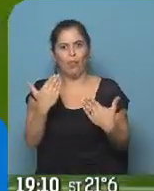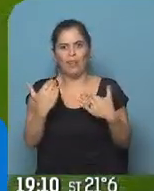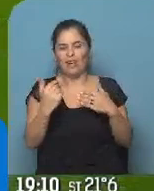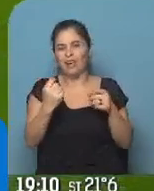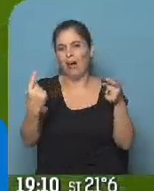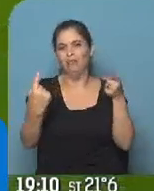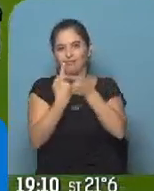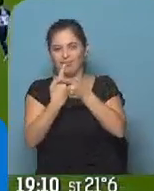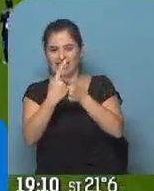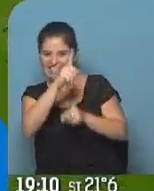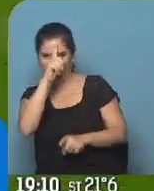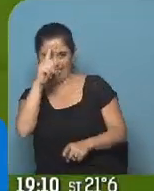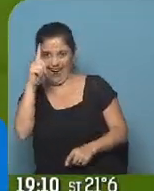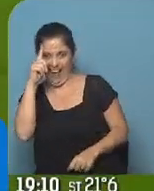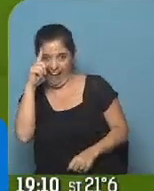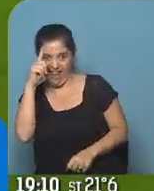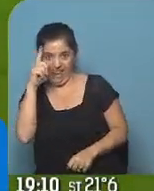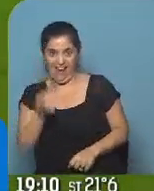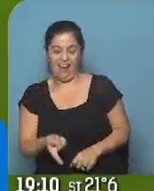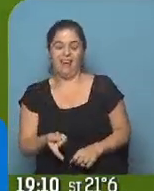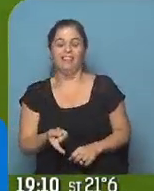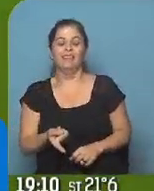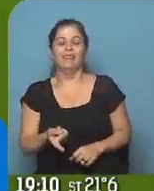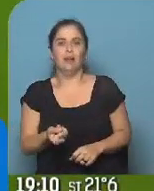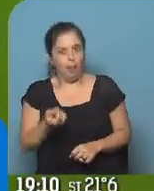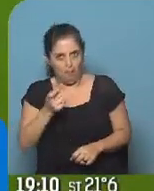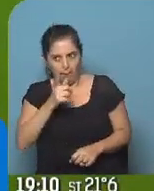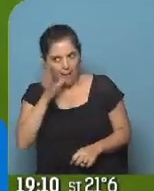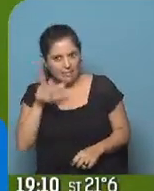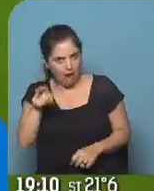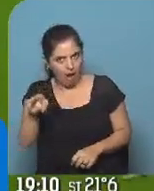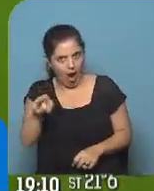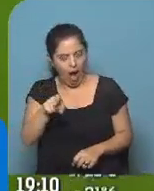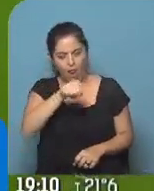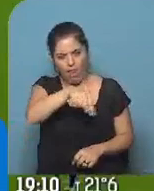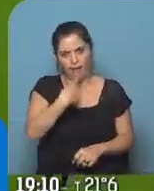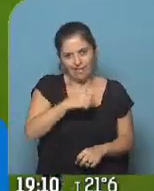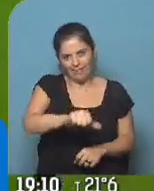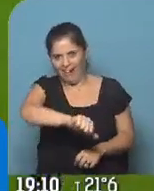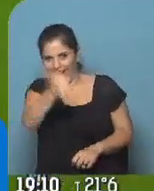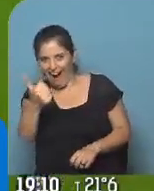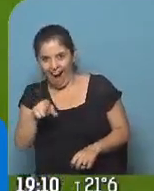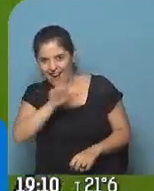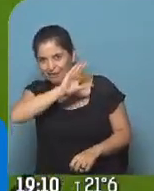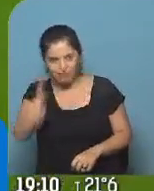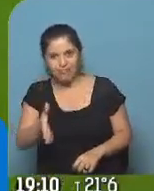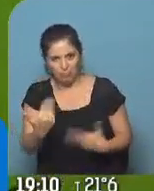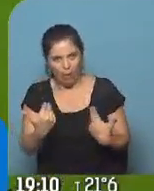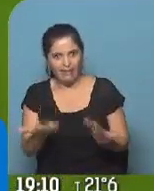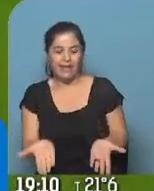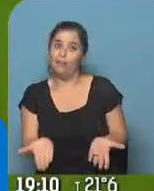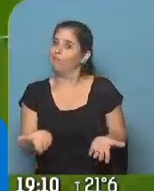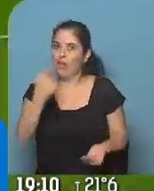que parecía permeable como en pocas oportunidades. Al final, el permeable,